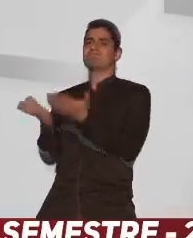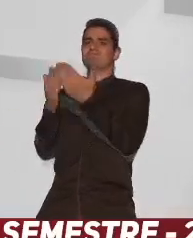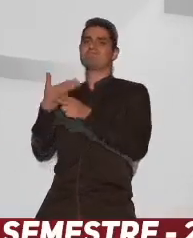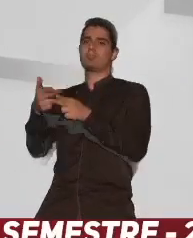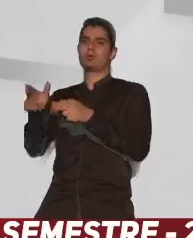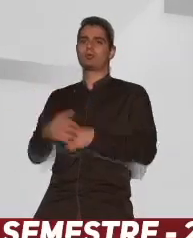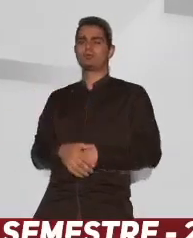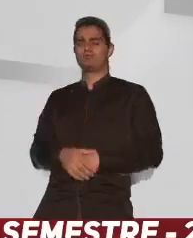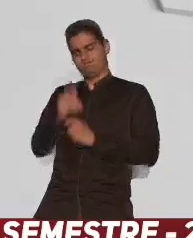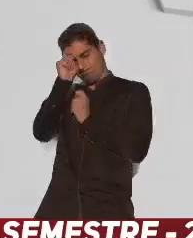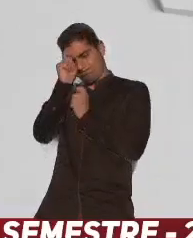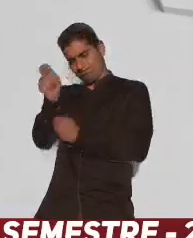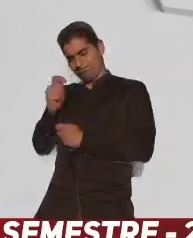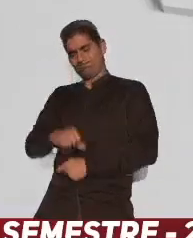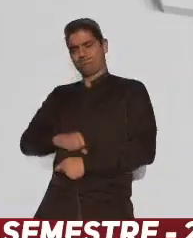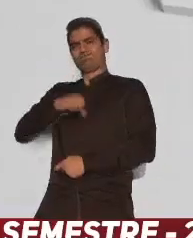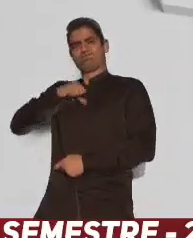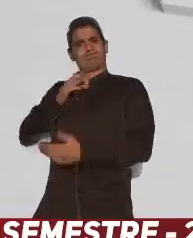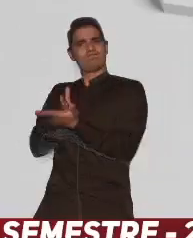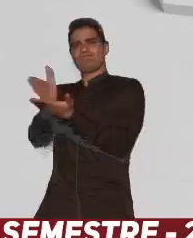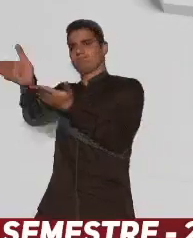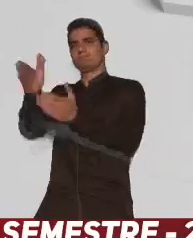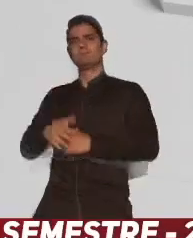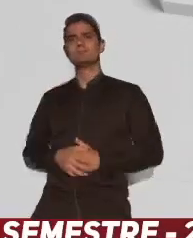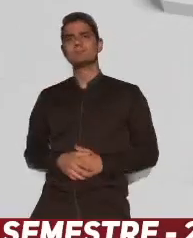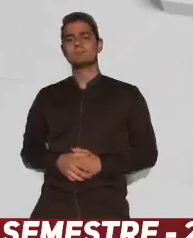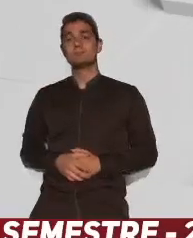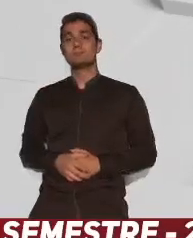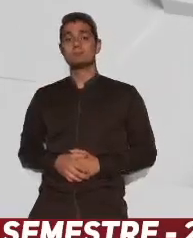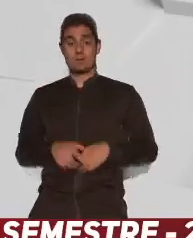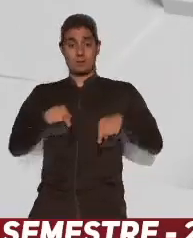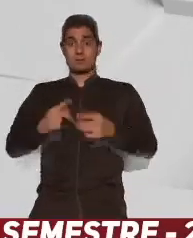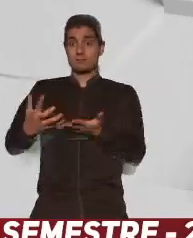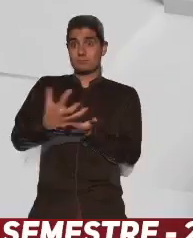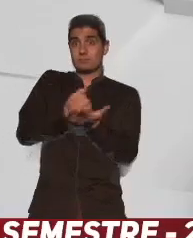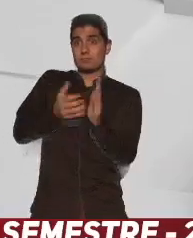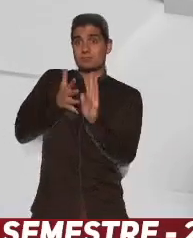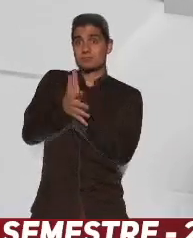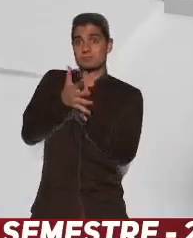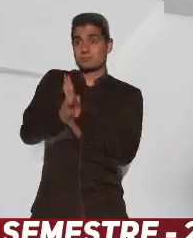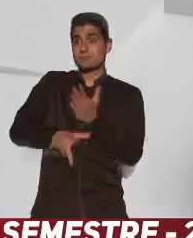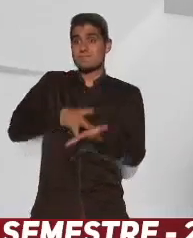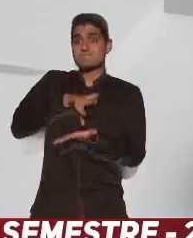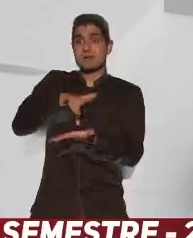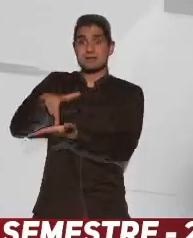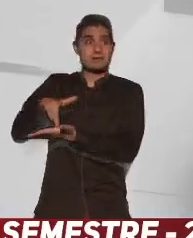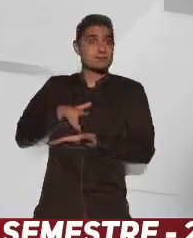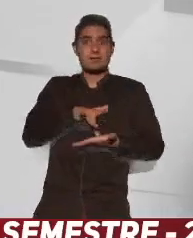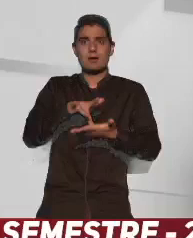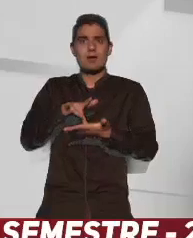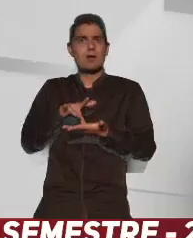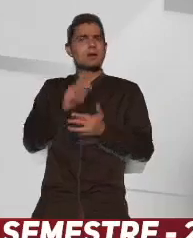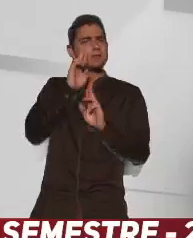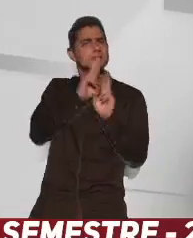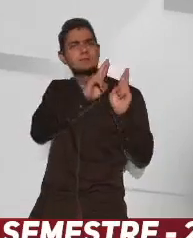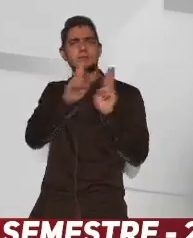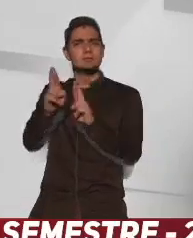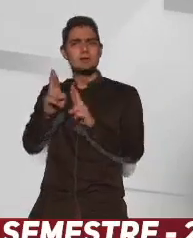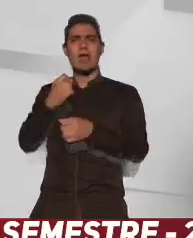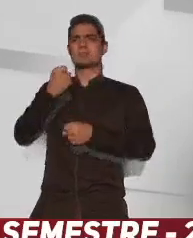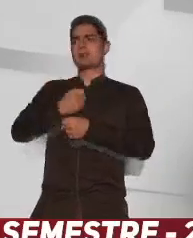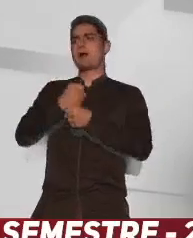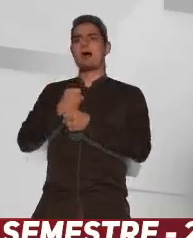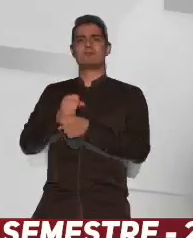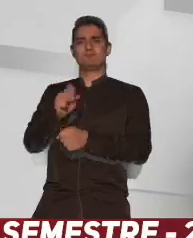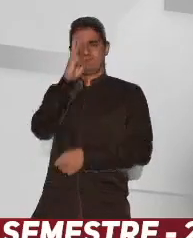y gloria por siempre. En este ejercicio participativo de la rendición de cuentas, se resalta el trabajo que adelantan nuestros hombres y mujeres